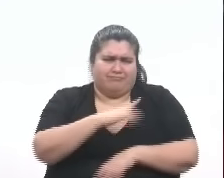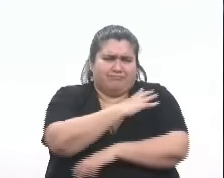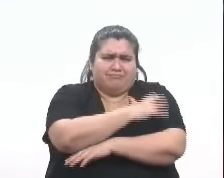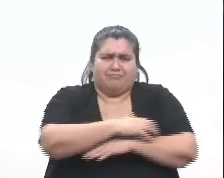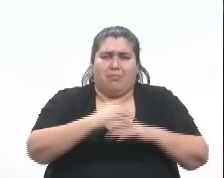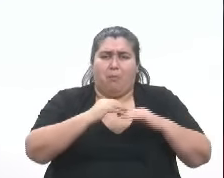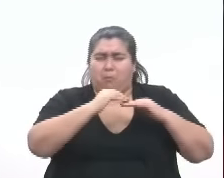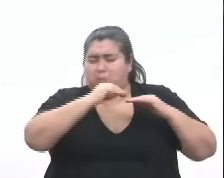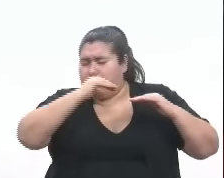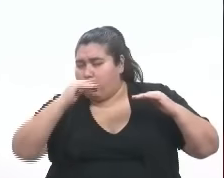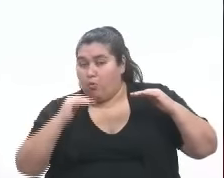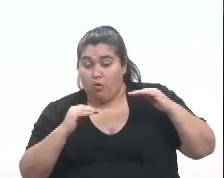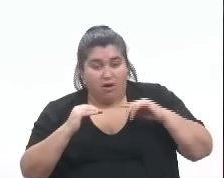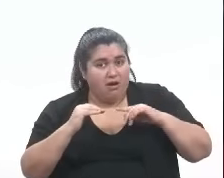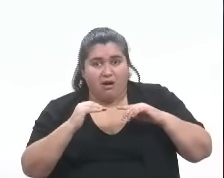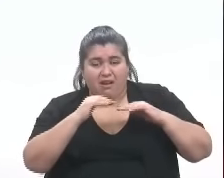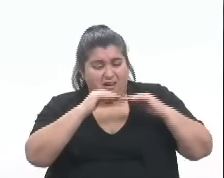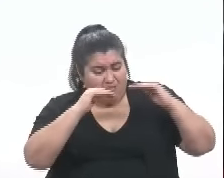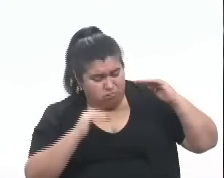pobreza.